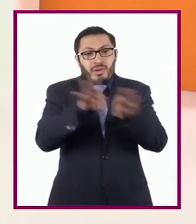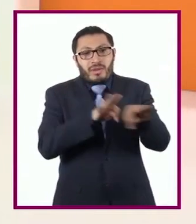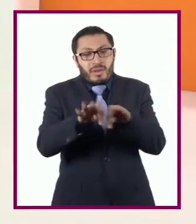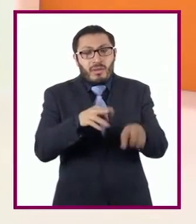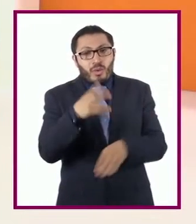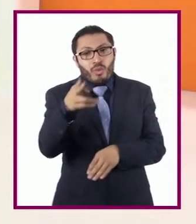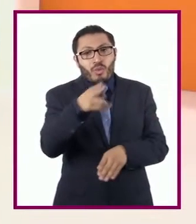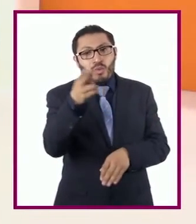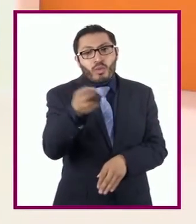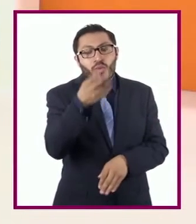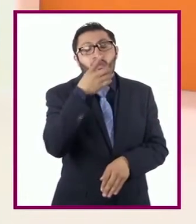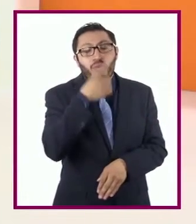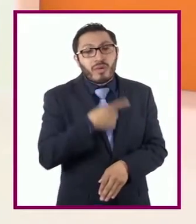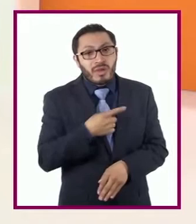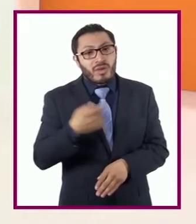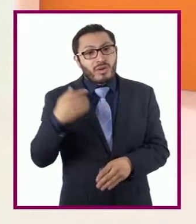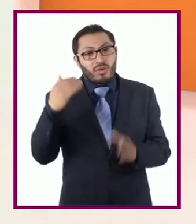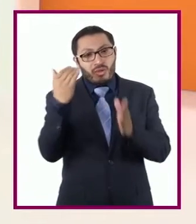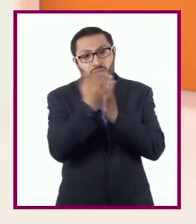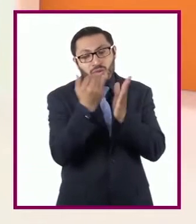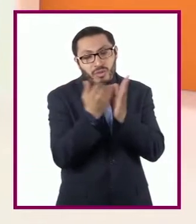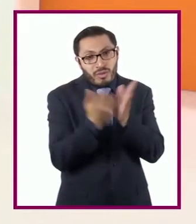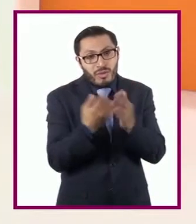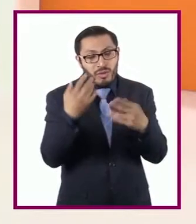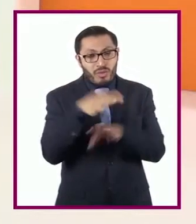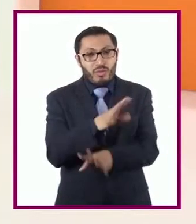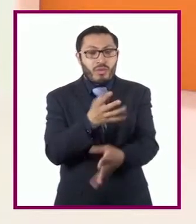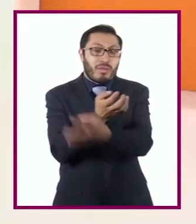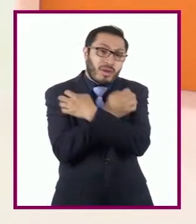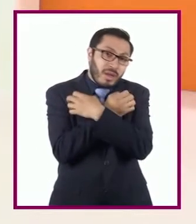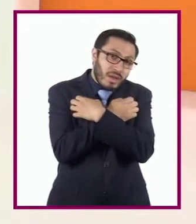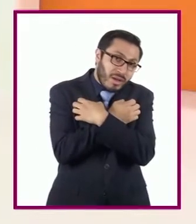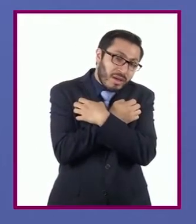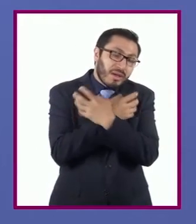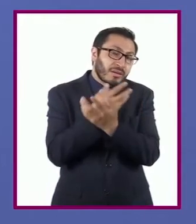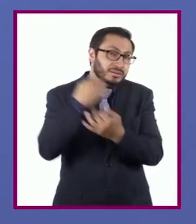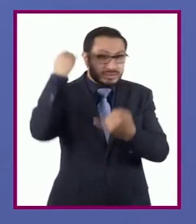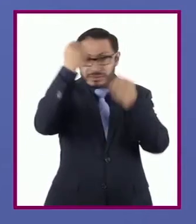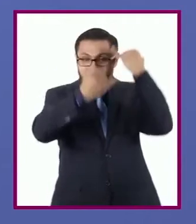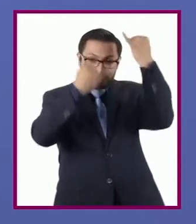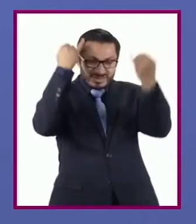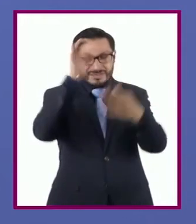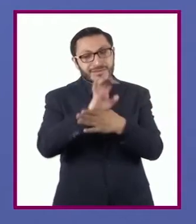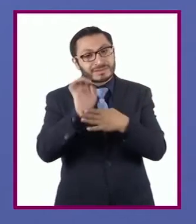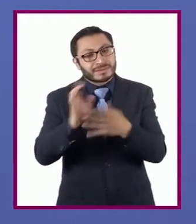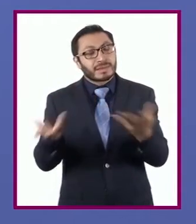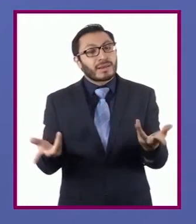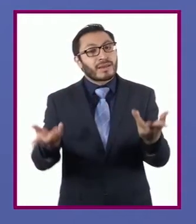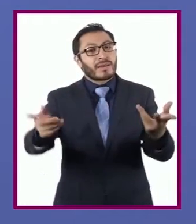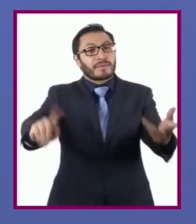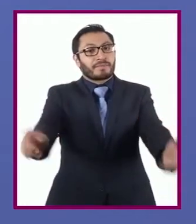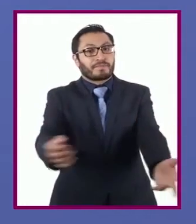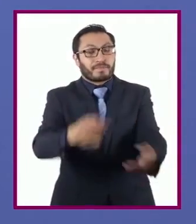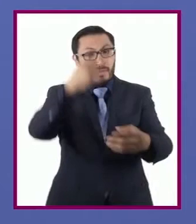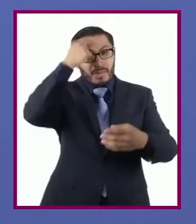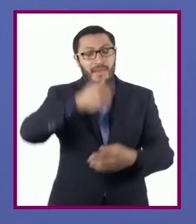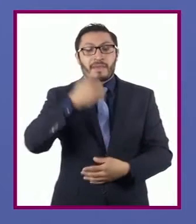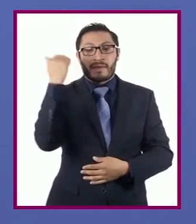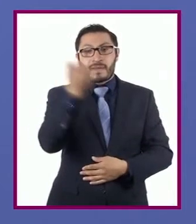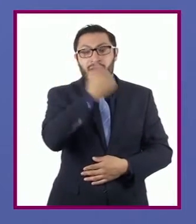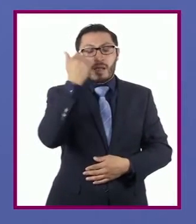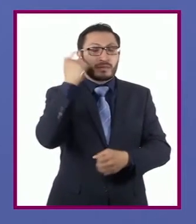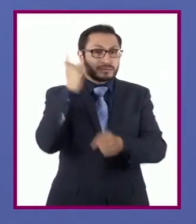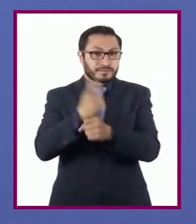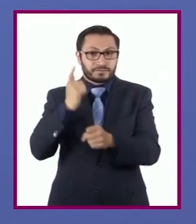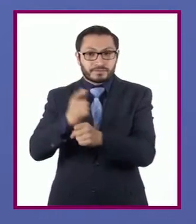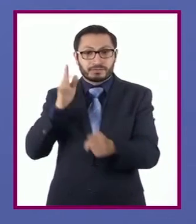hizo referencia a aspiraciones relacionadas con la educación y la recreación. Entonces, para que nuestros estudiantes identifiquen